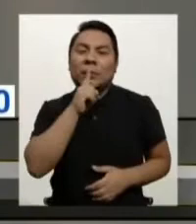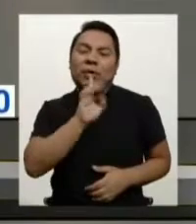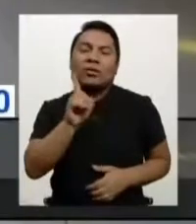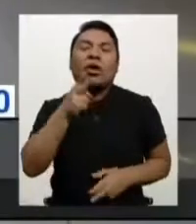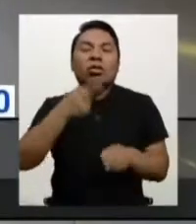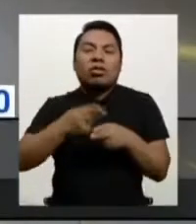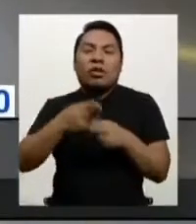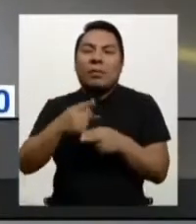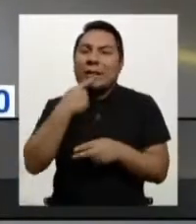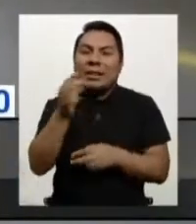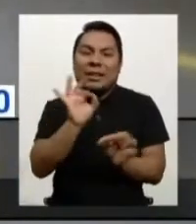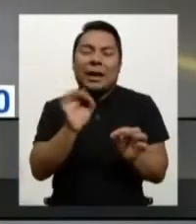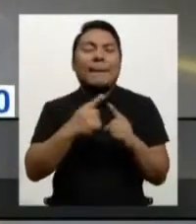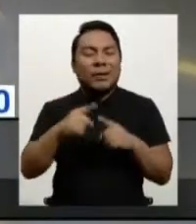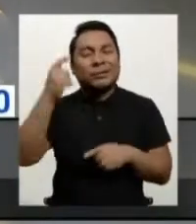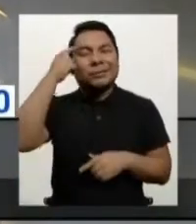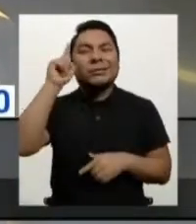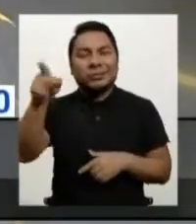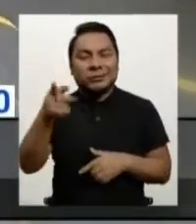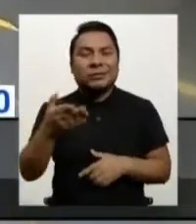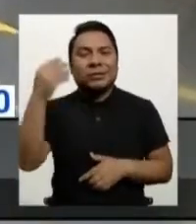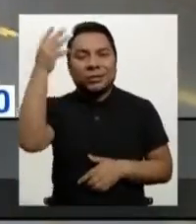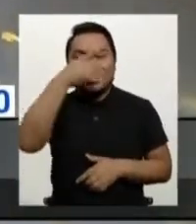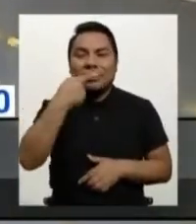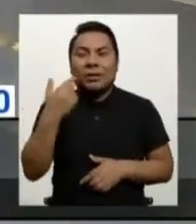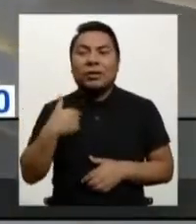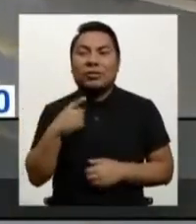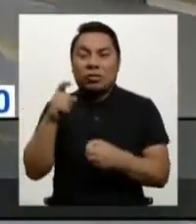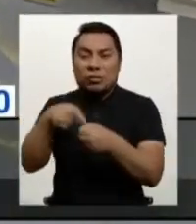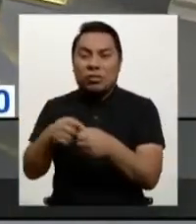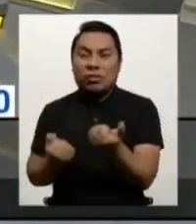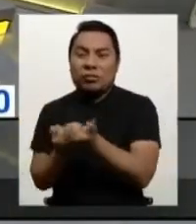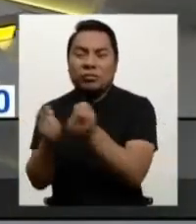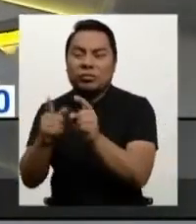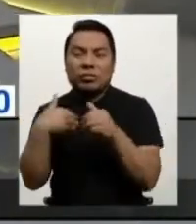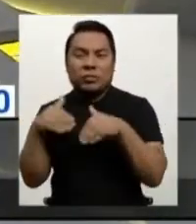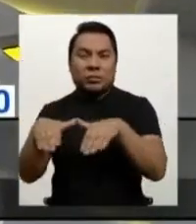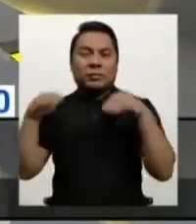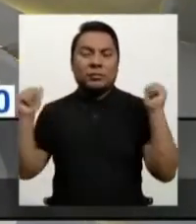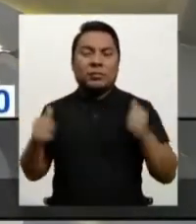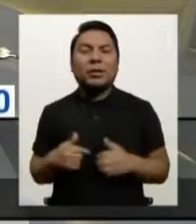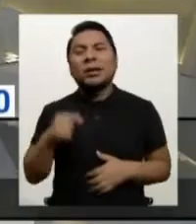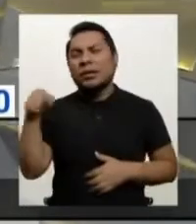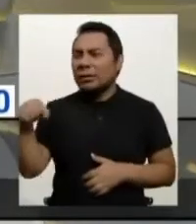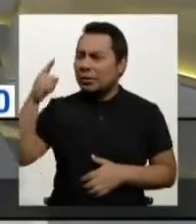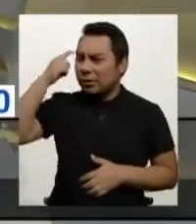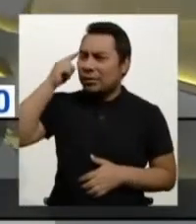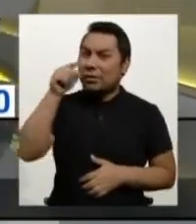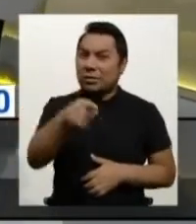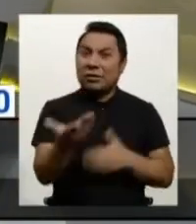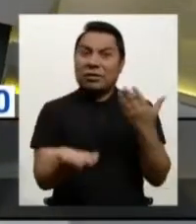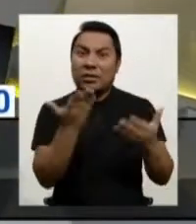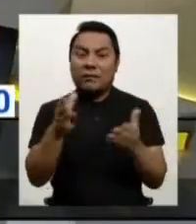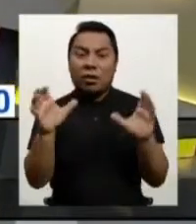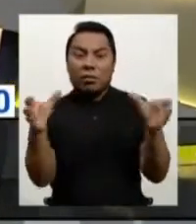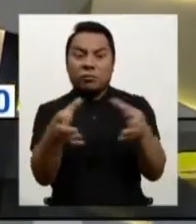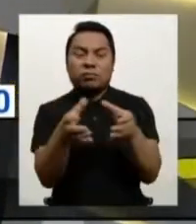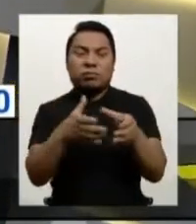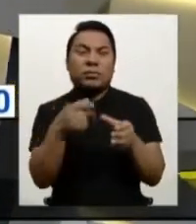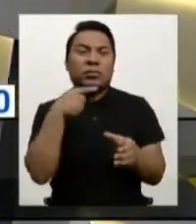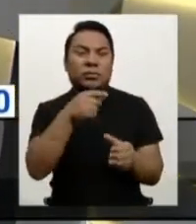evidente a qué se refiere. ¿Puede esto significar que comienza un desbande de los republicanos y que se alejan de Donald